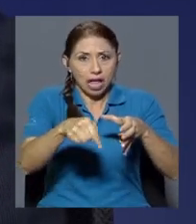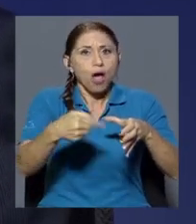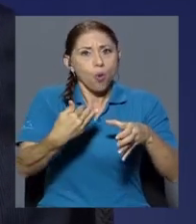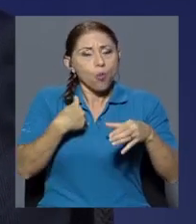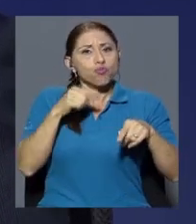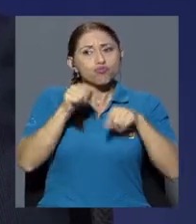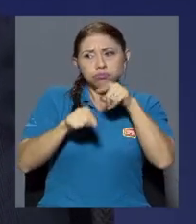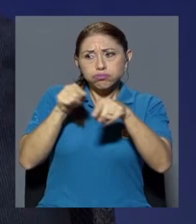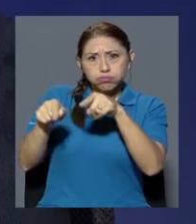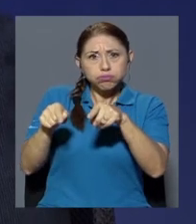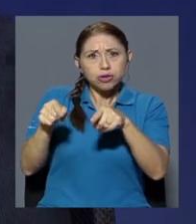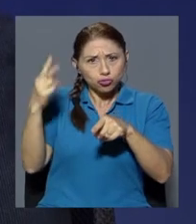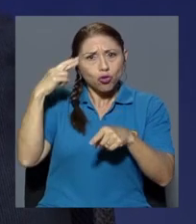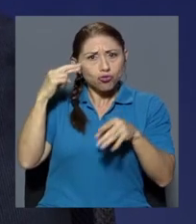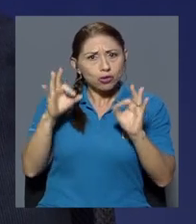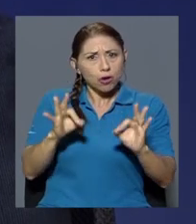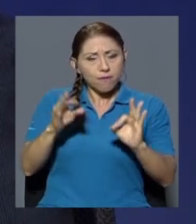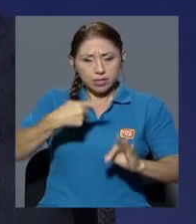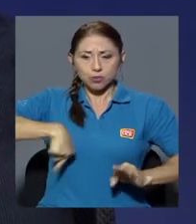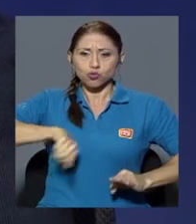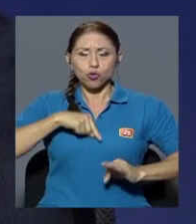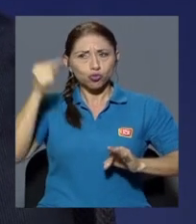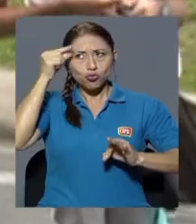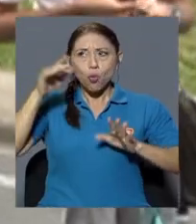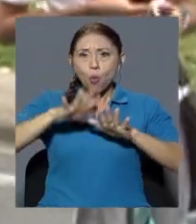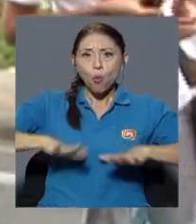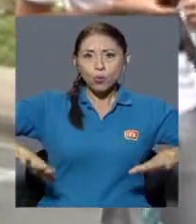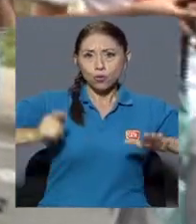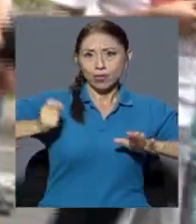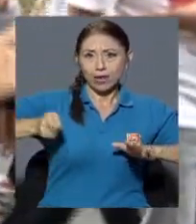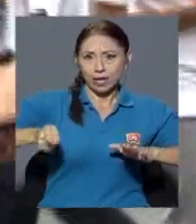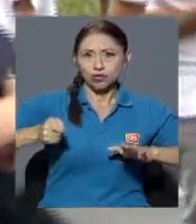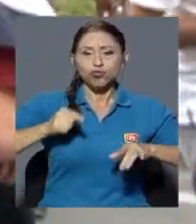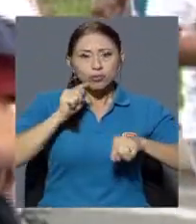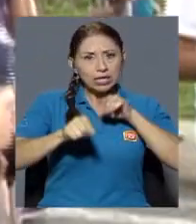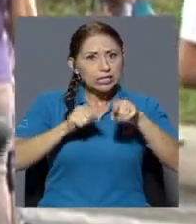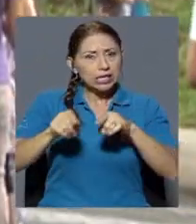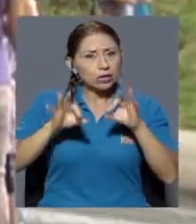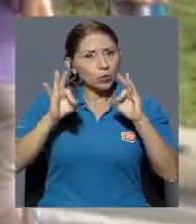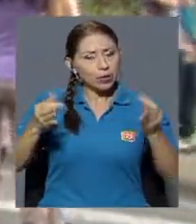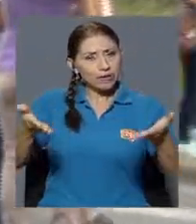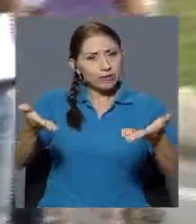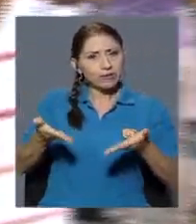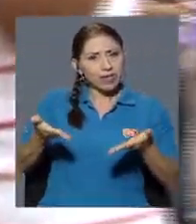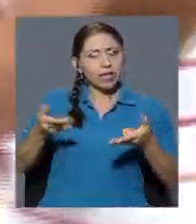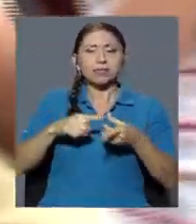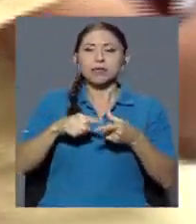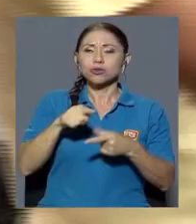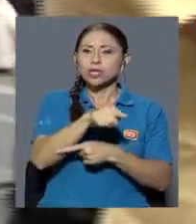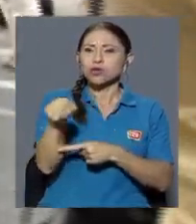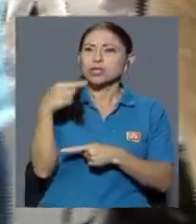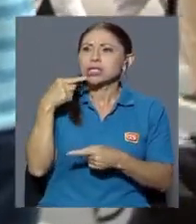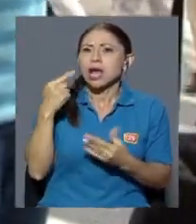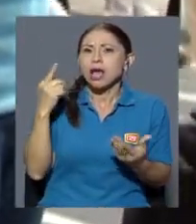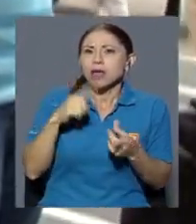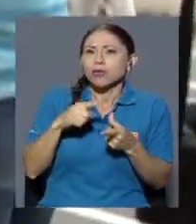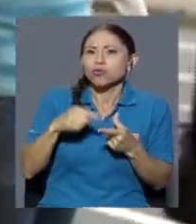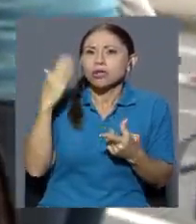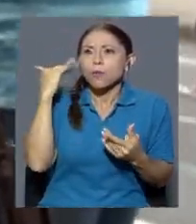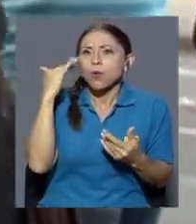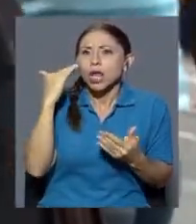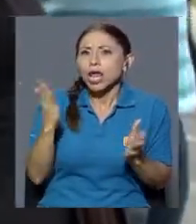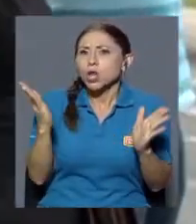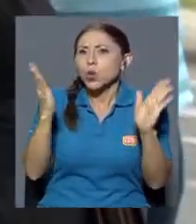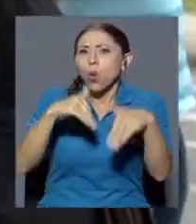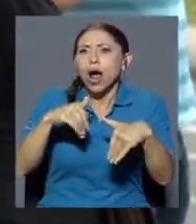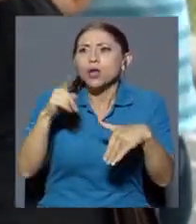estado de derecho y las críticas son son bien recibidas argumentaban porque no podía haber un comisionado en otros